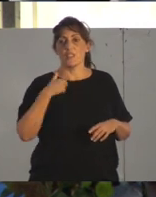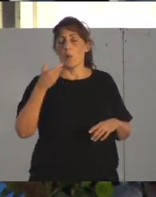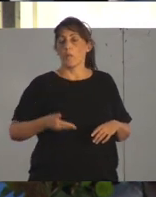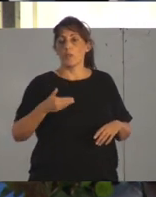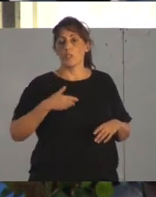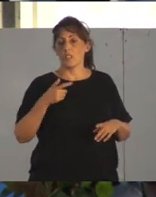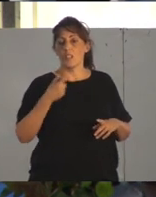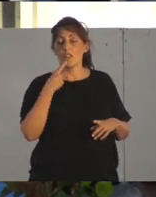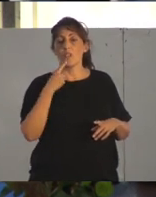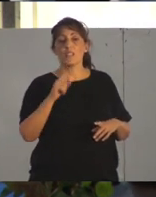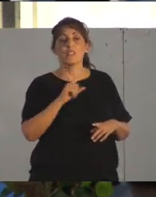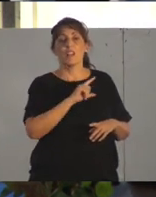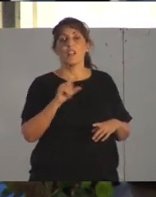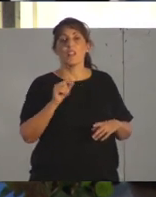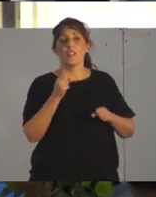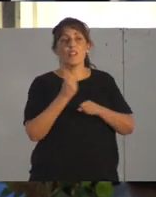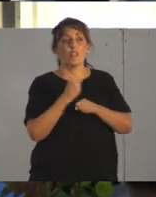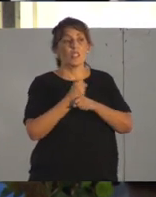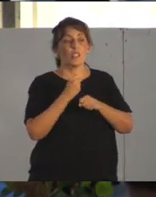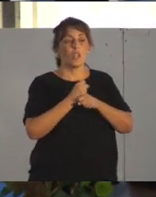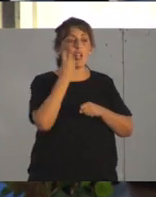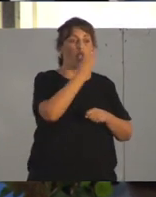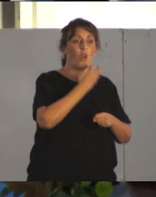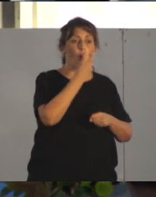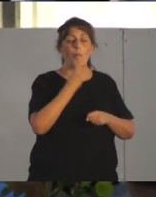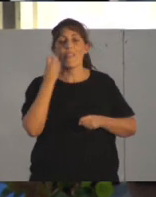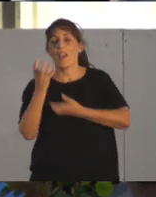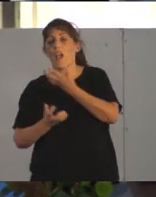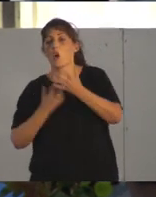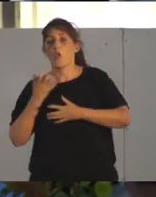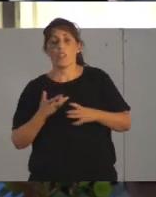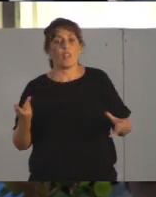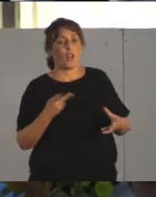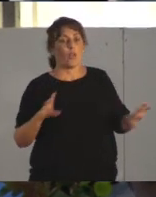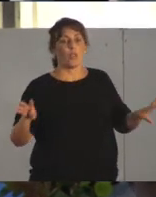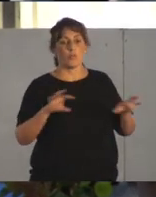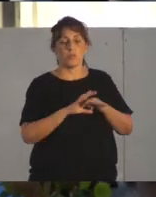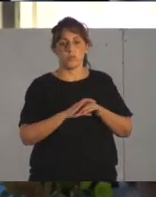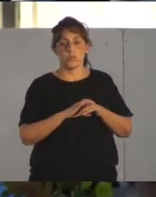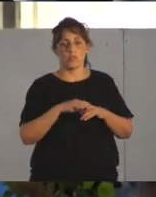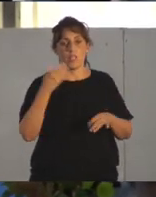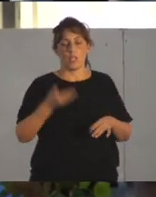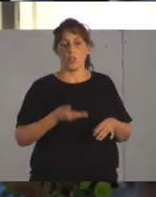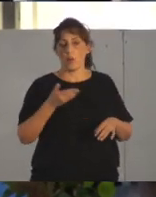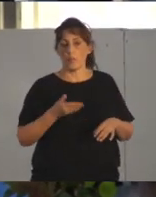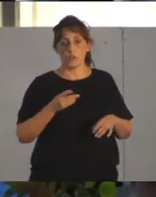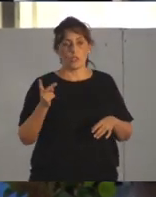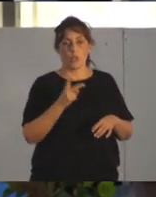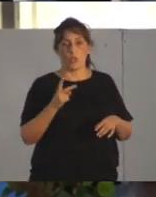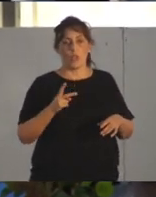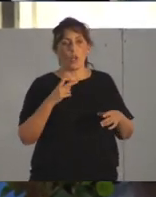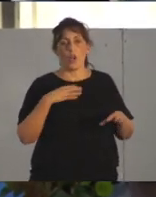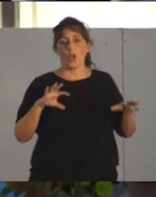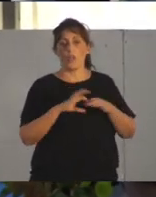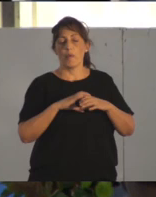quiero marcharme sin decir esto, que el trabajo entre logopedia y cocina tiene que ser bilateral y primordial. Tiene que haber siempre una comunicación